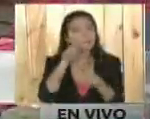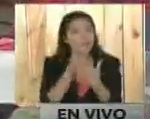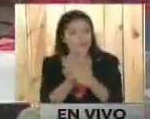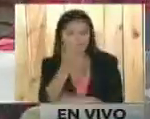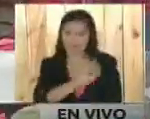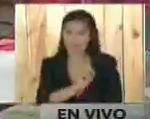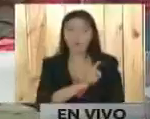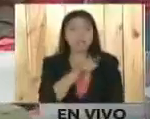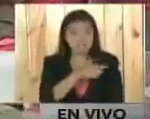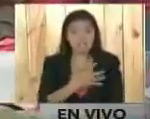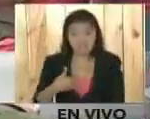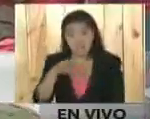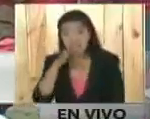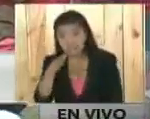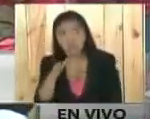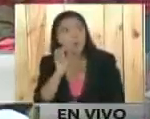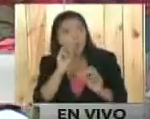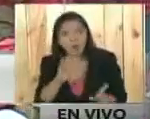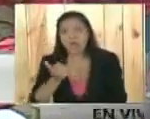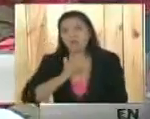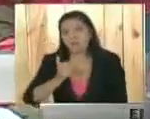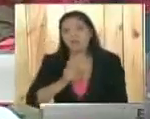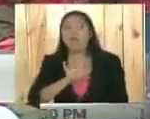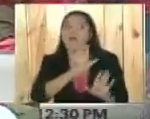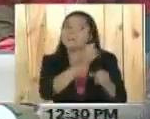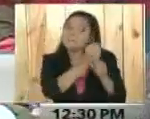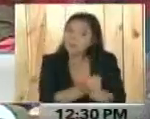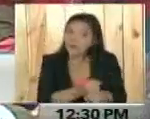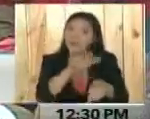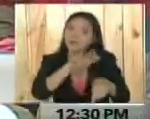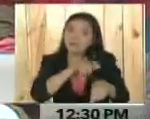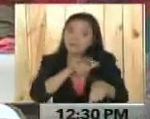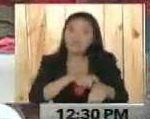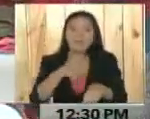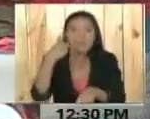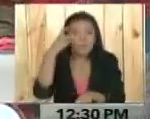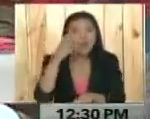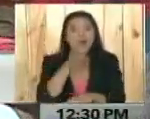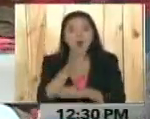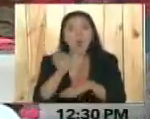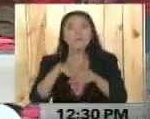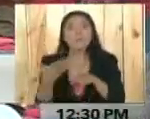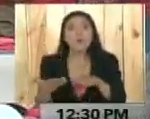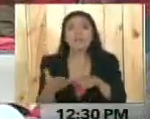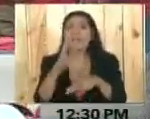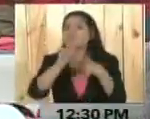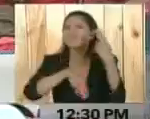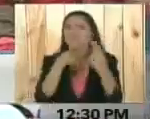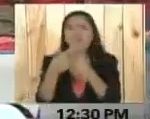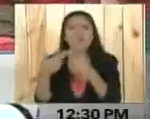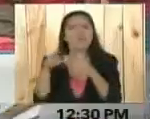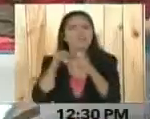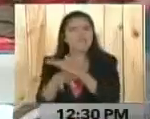Si él quiere ir a Miraflores, que vaya cuando haya una visita guiada, porque a gobernar Miraflores no irá